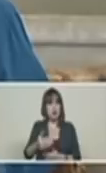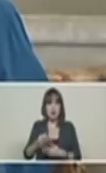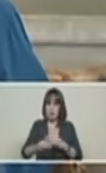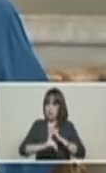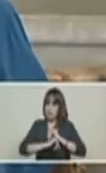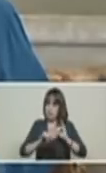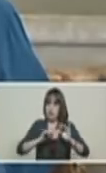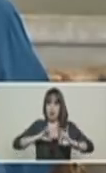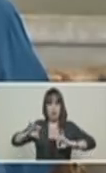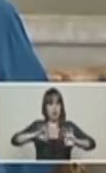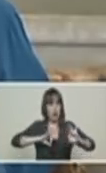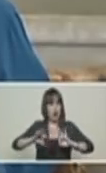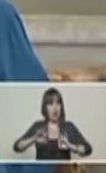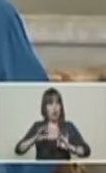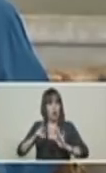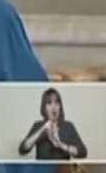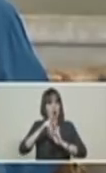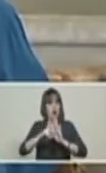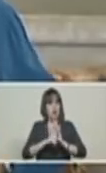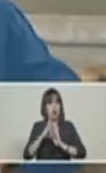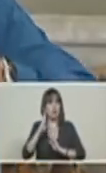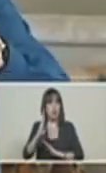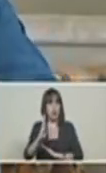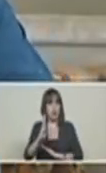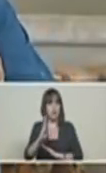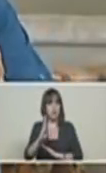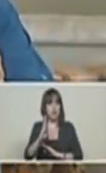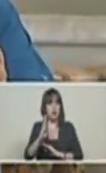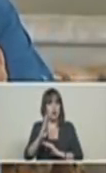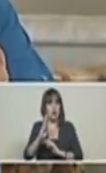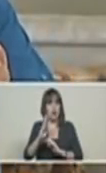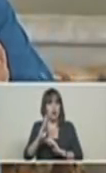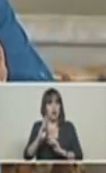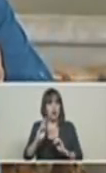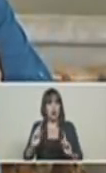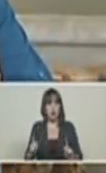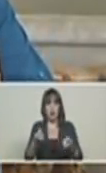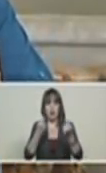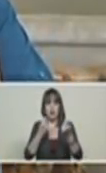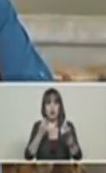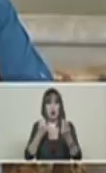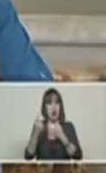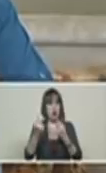preparado en el plan B del programa de recuperación económica para ir más allá.